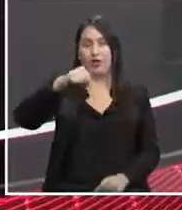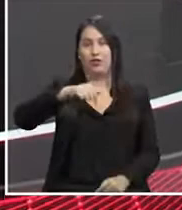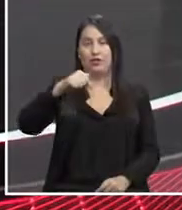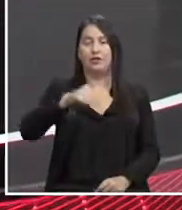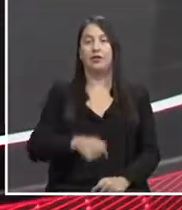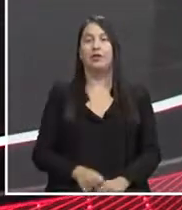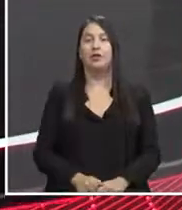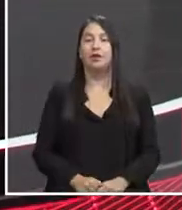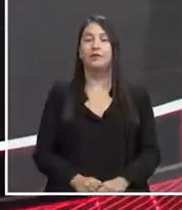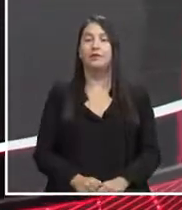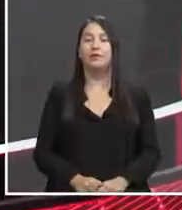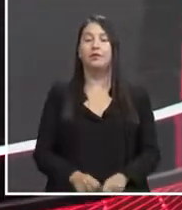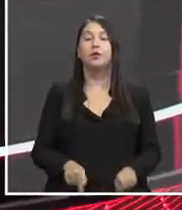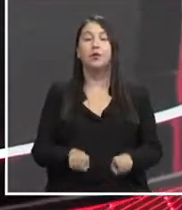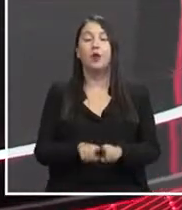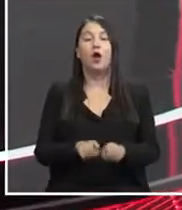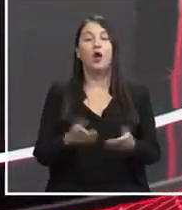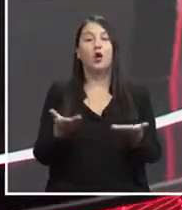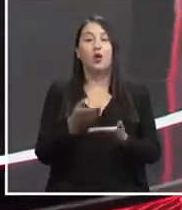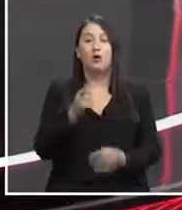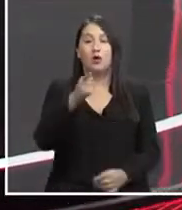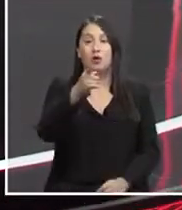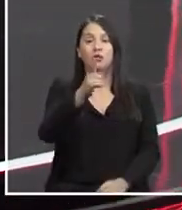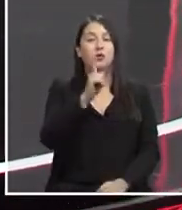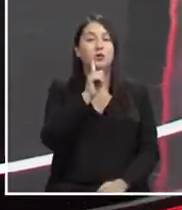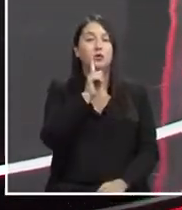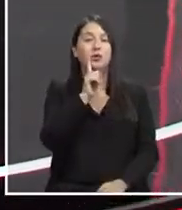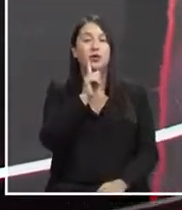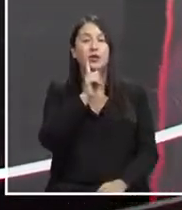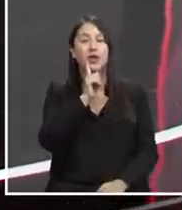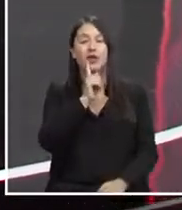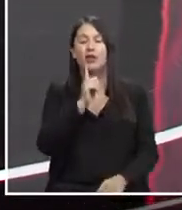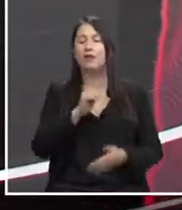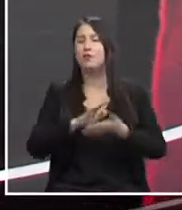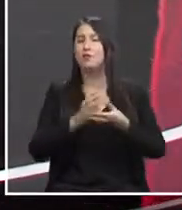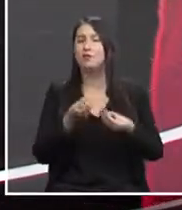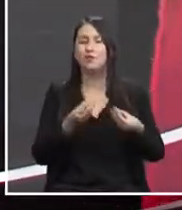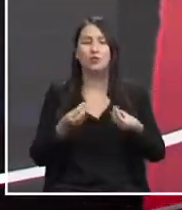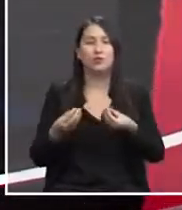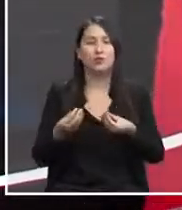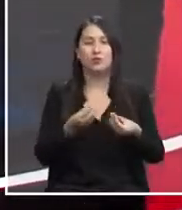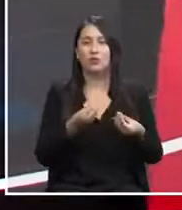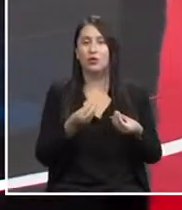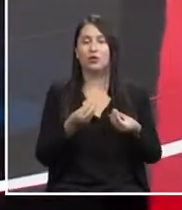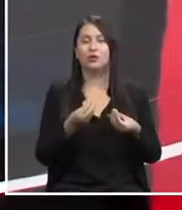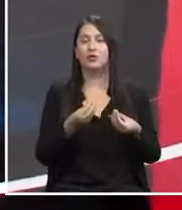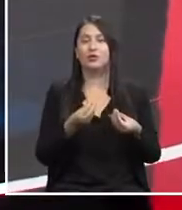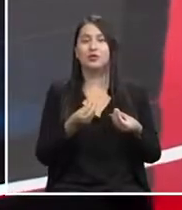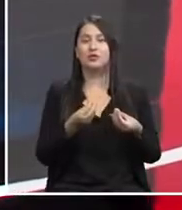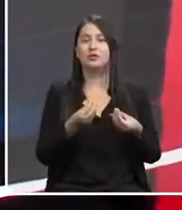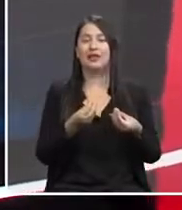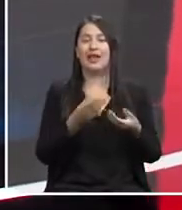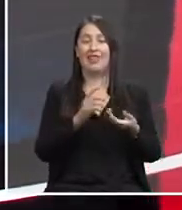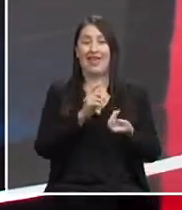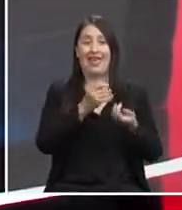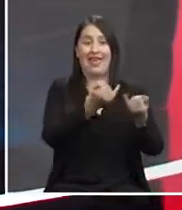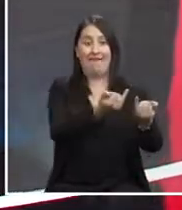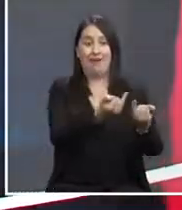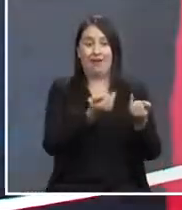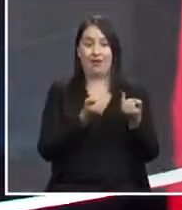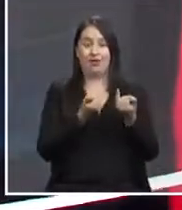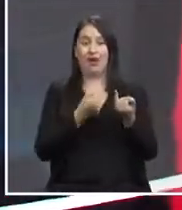Así como tú tienes efectivamente todo tipo de posibilidades de distorsionar la información que te llega a través de las